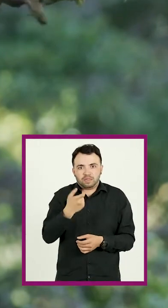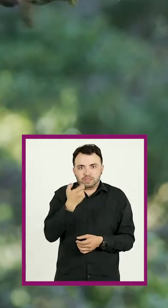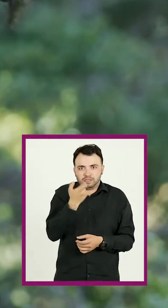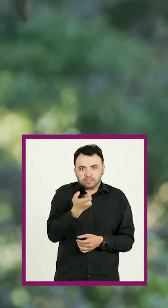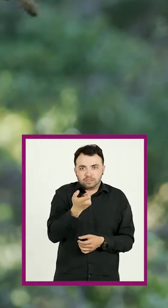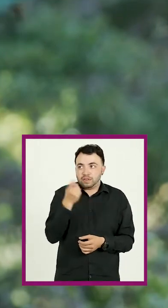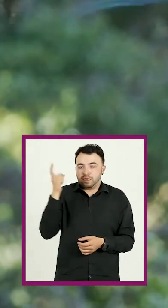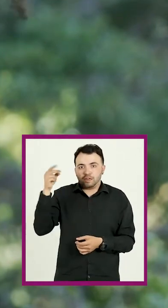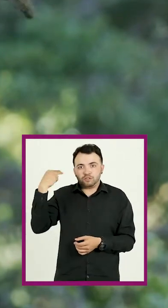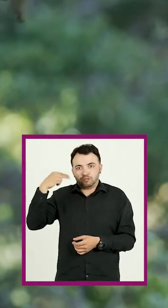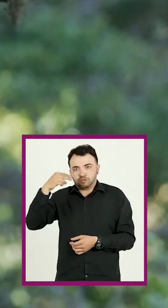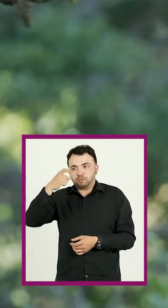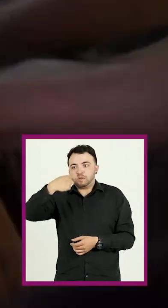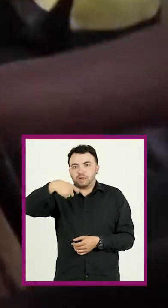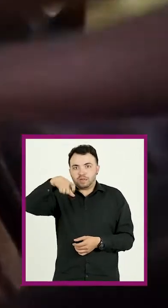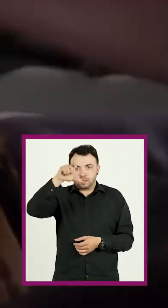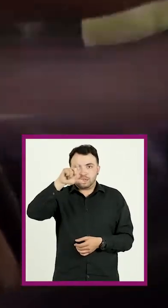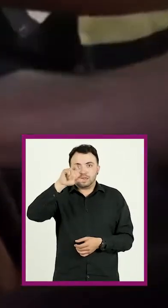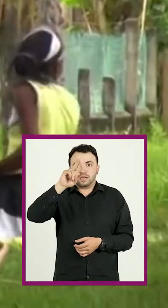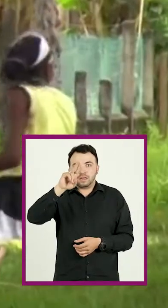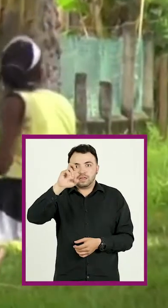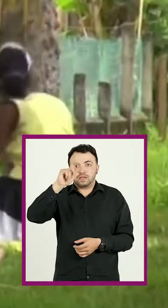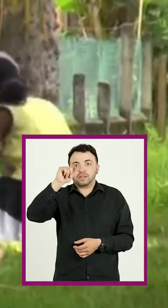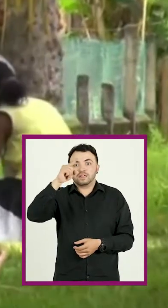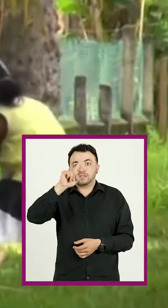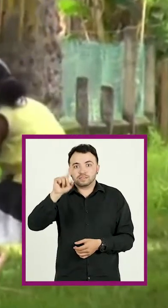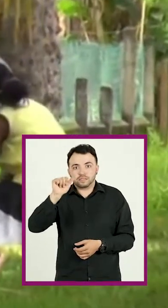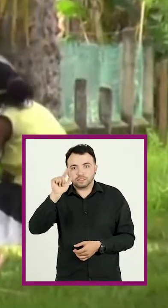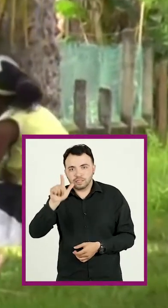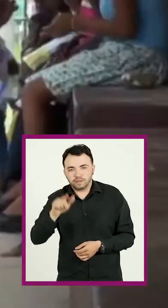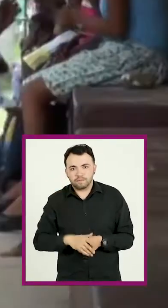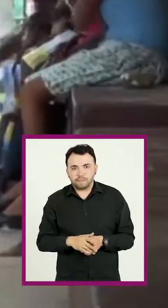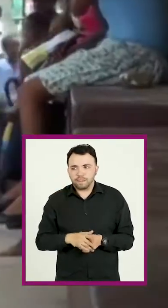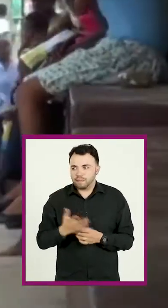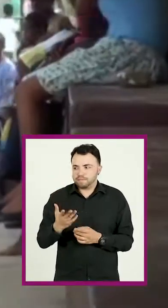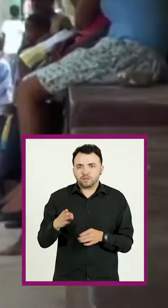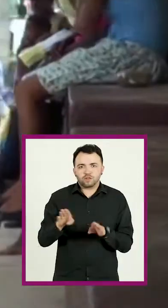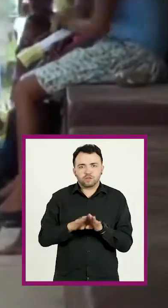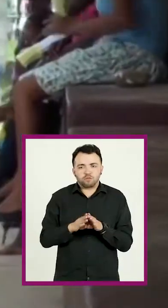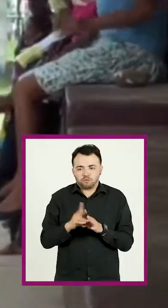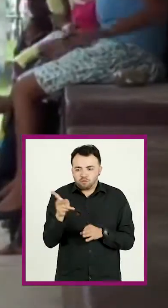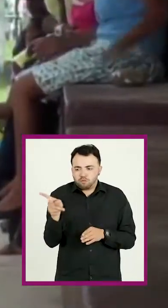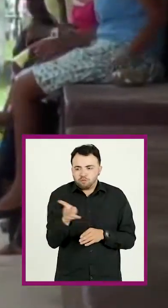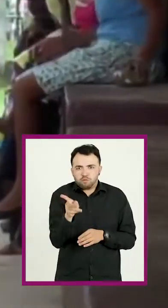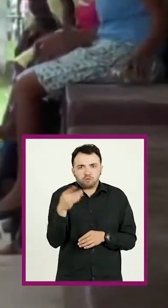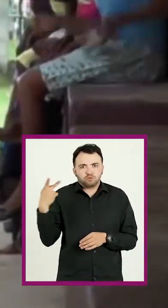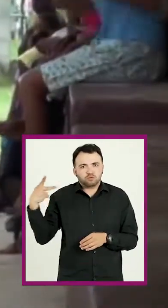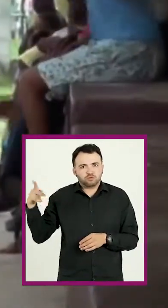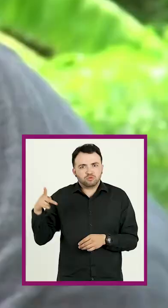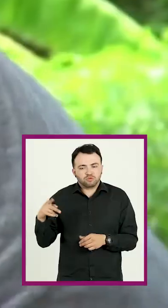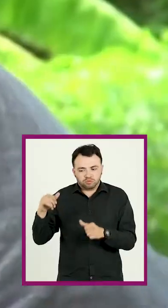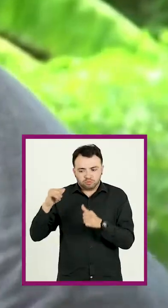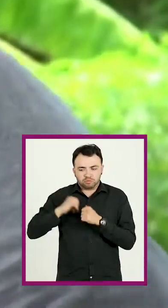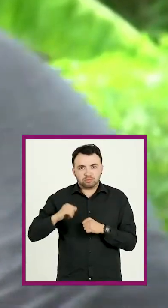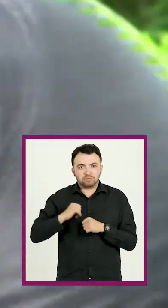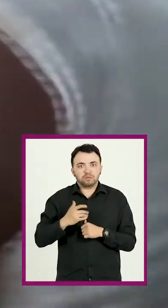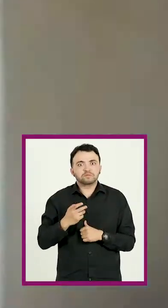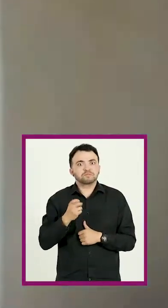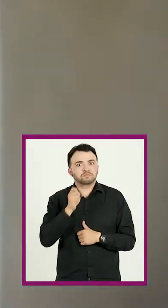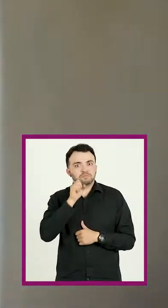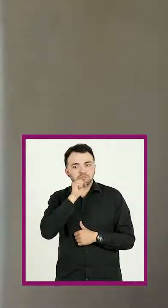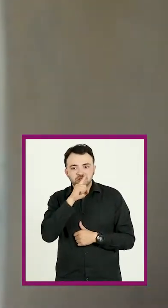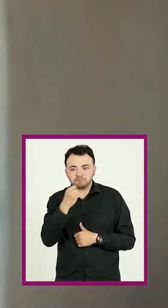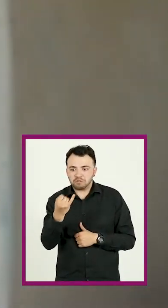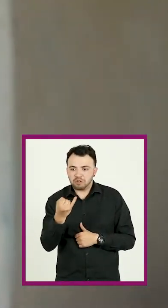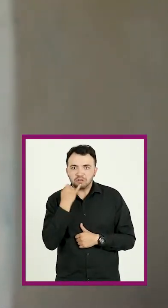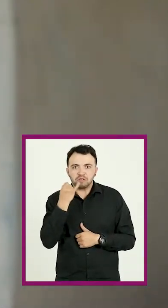el tiempo y el espacio. Convivir con los pueblos originarios, quienes conserven pese a todo sus lenguas, sus artes